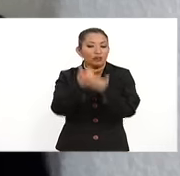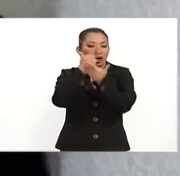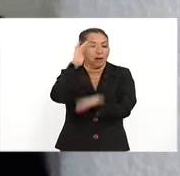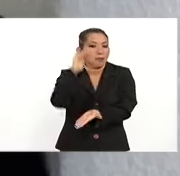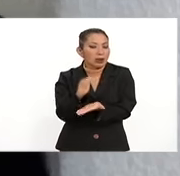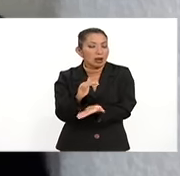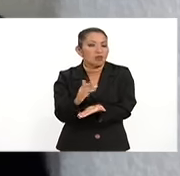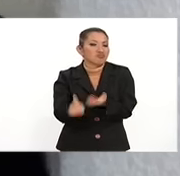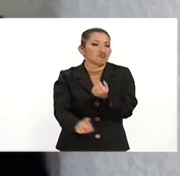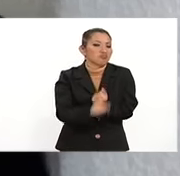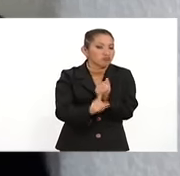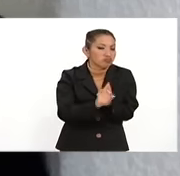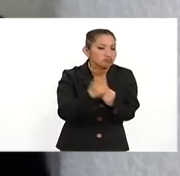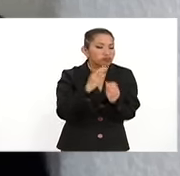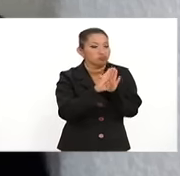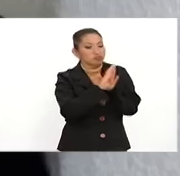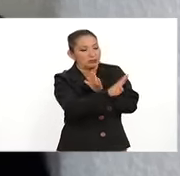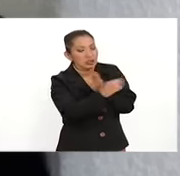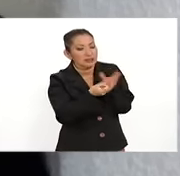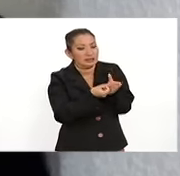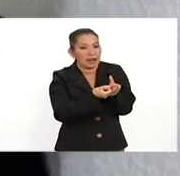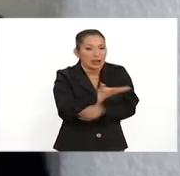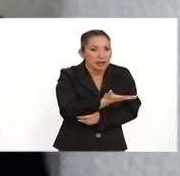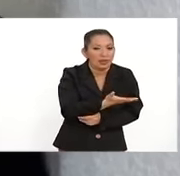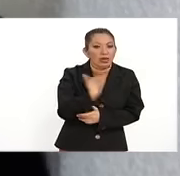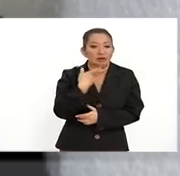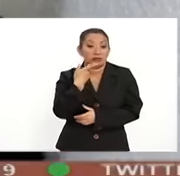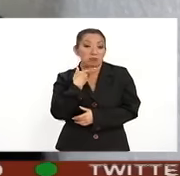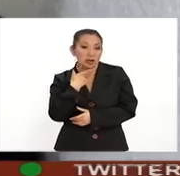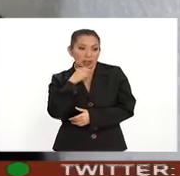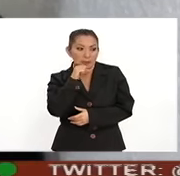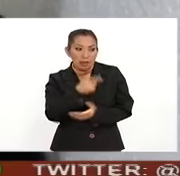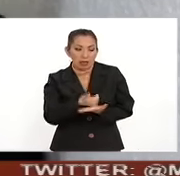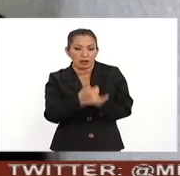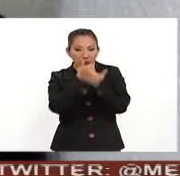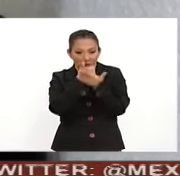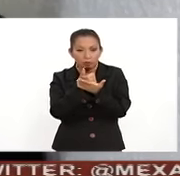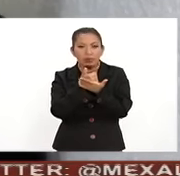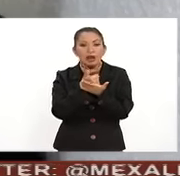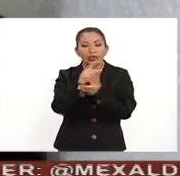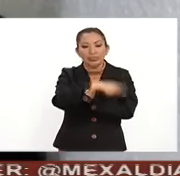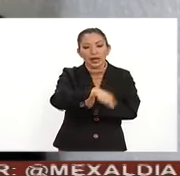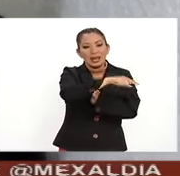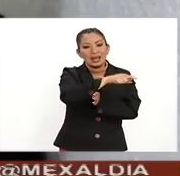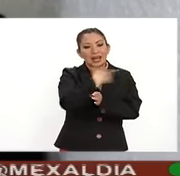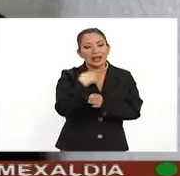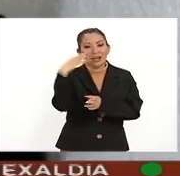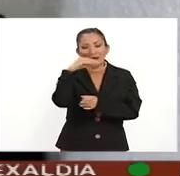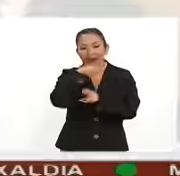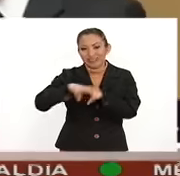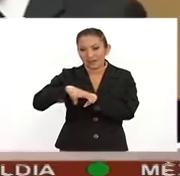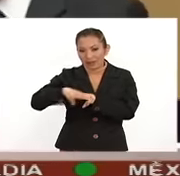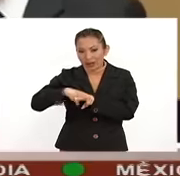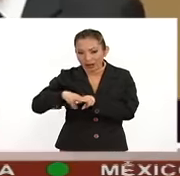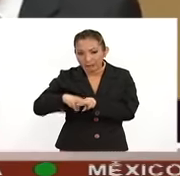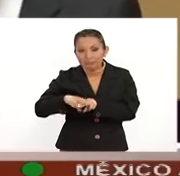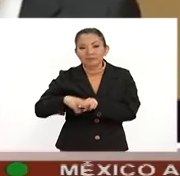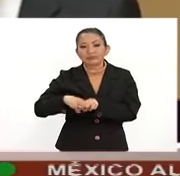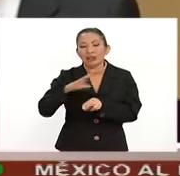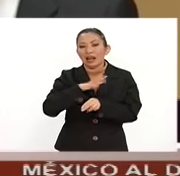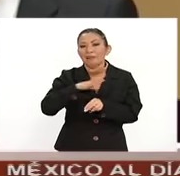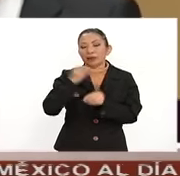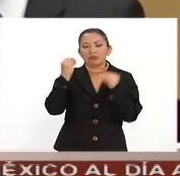las presiones migratorias de salida, presiones políticas, hay que decirlo así, del régimen en La Habana, dado que